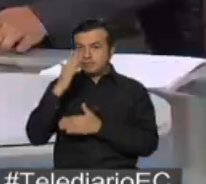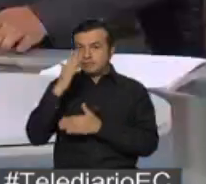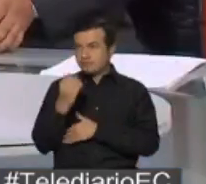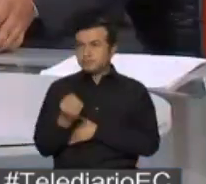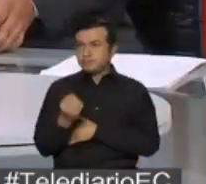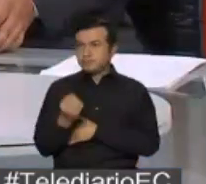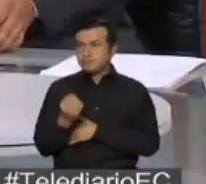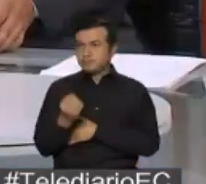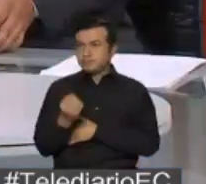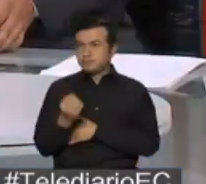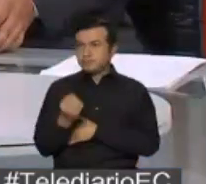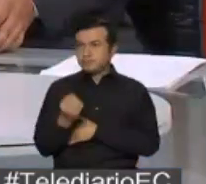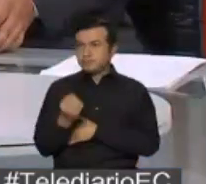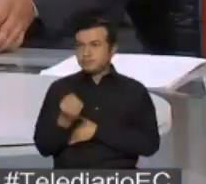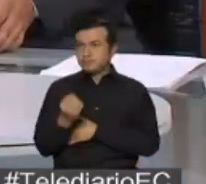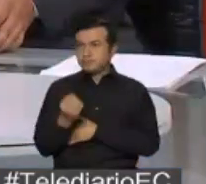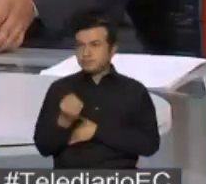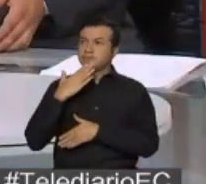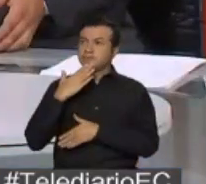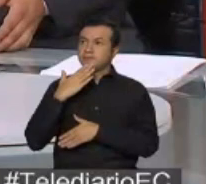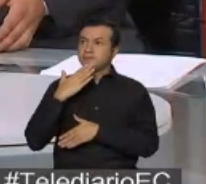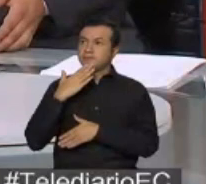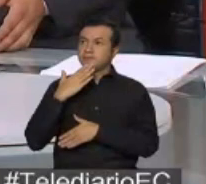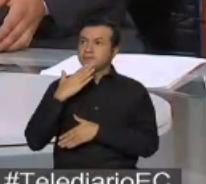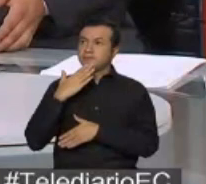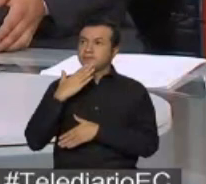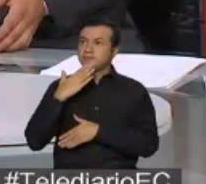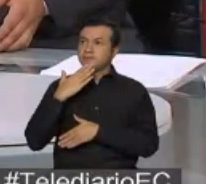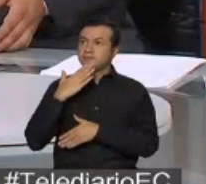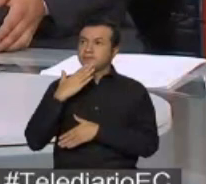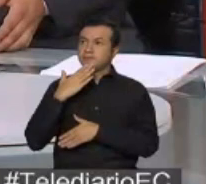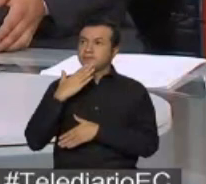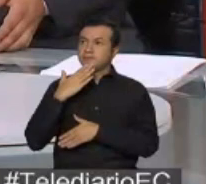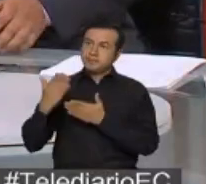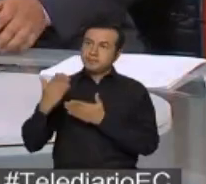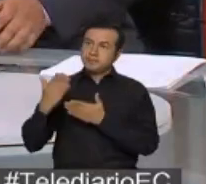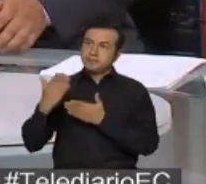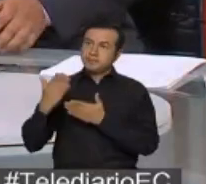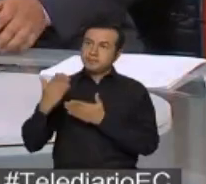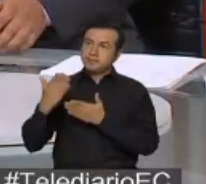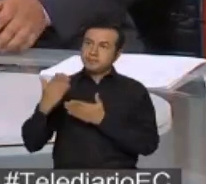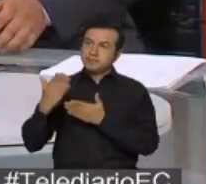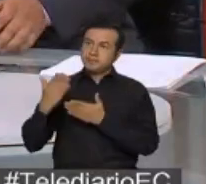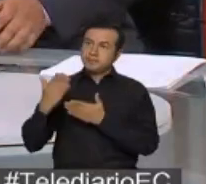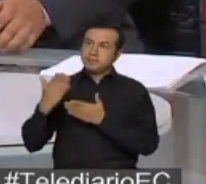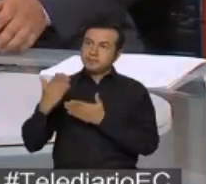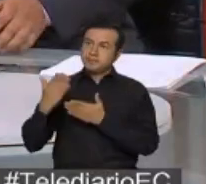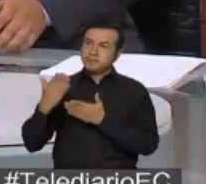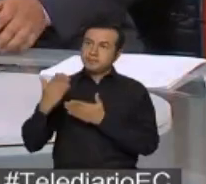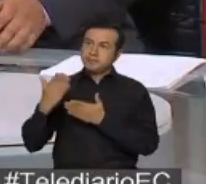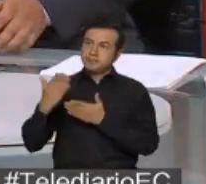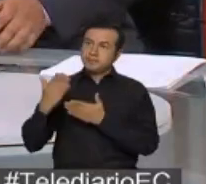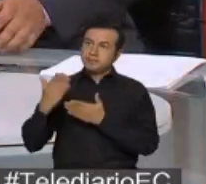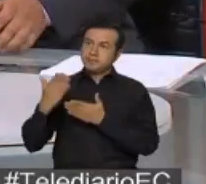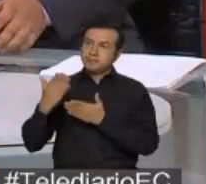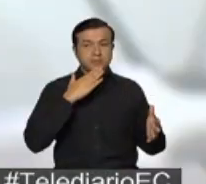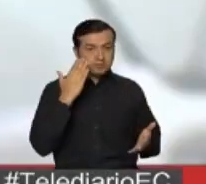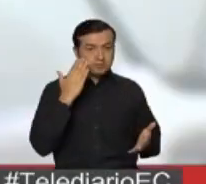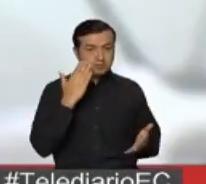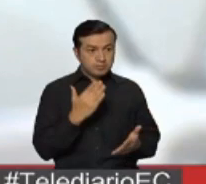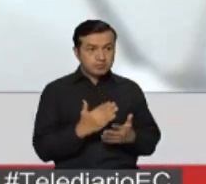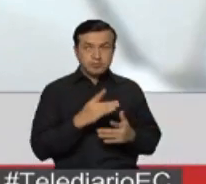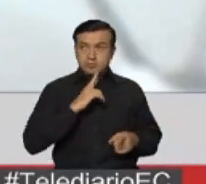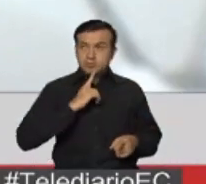gracias por acompañarnos cuando fabricio muchas gracias buenos días a toda la teleaudiencia también pero muchísimas gracias la verdad